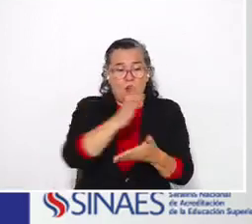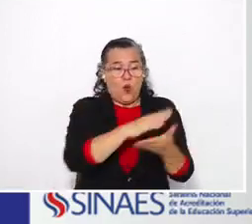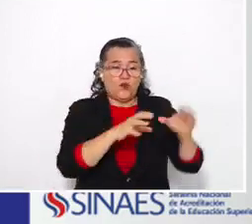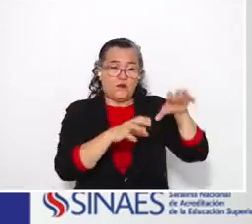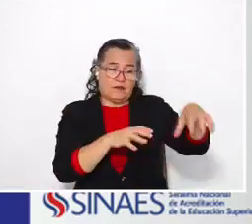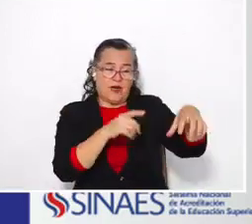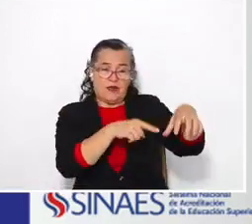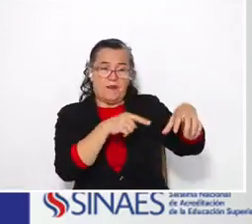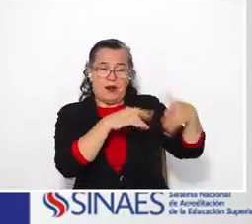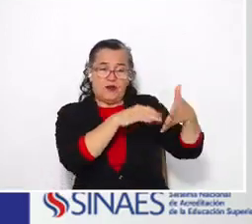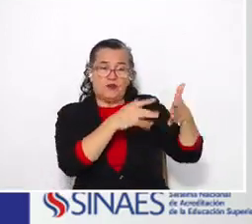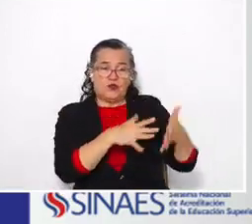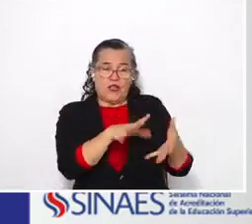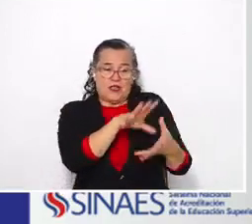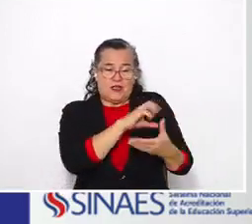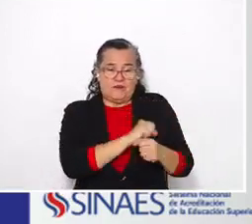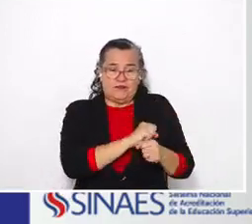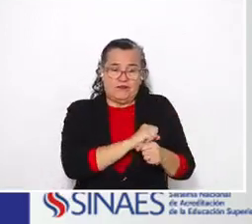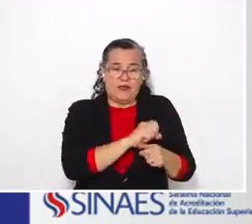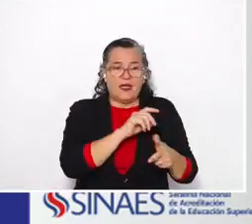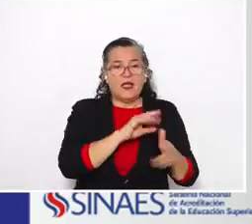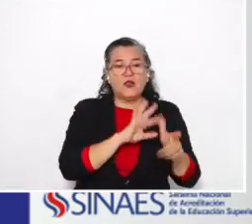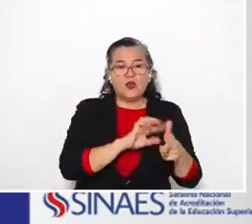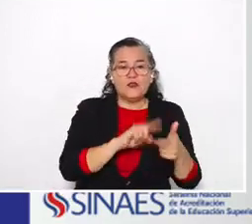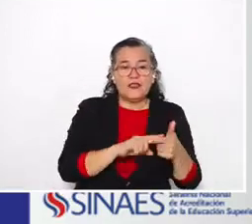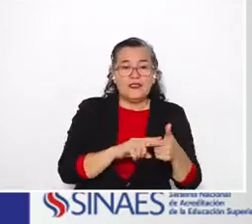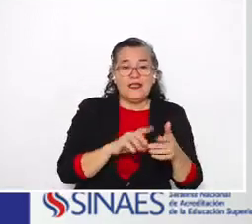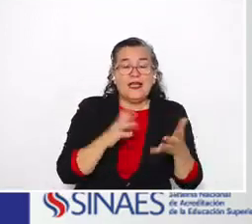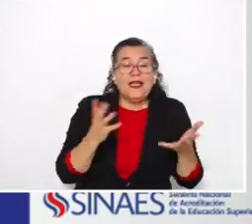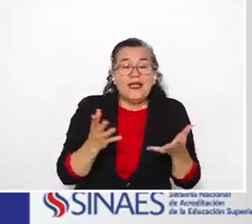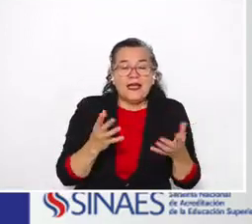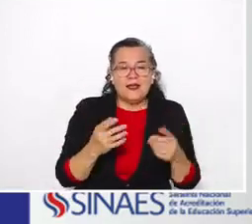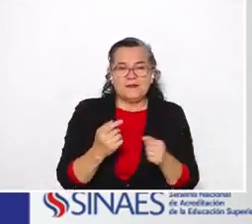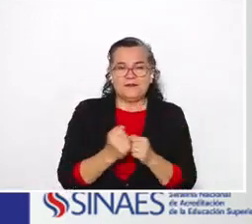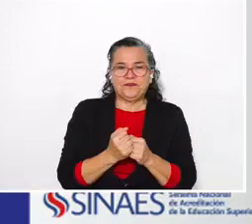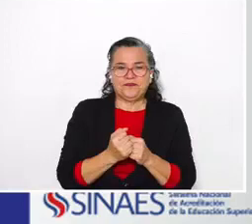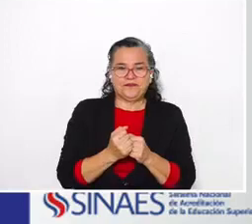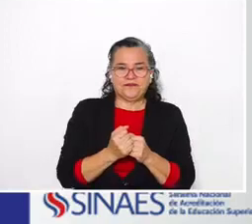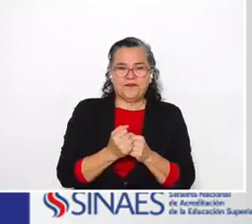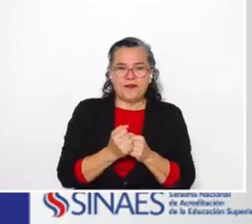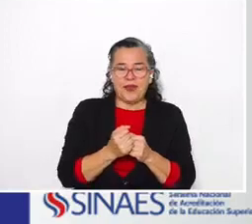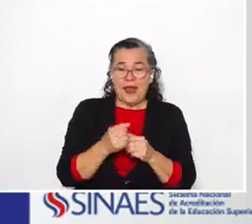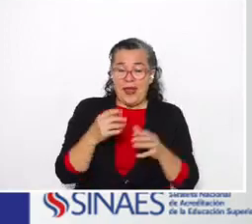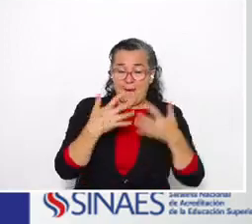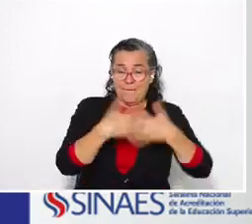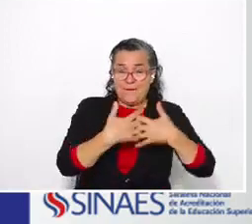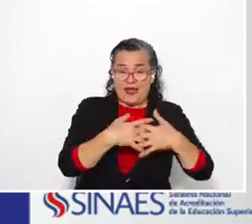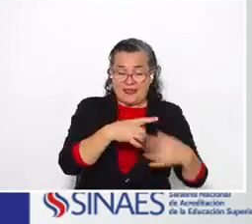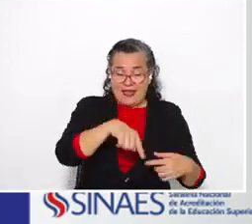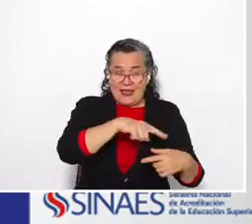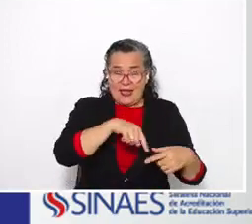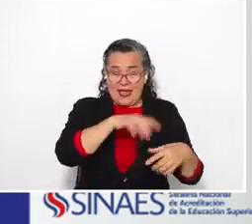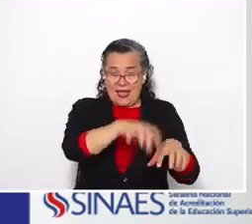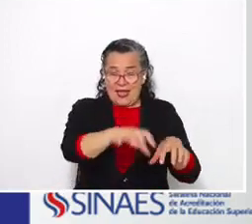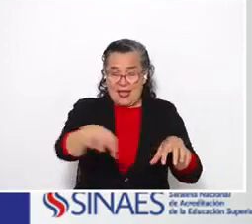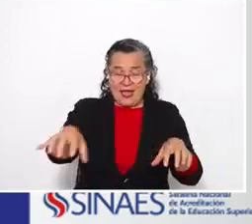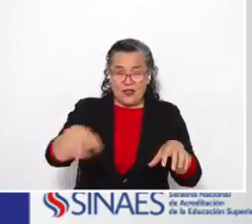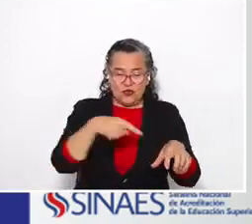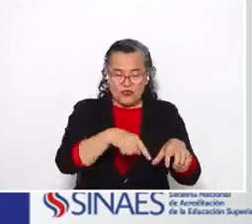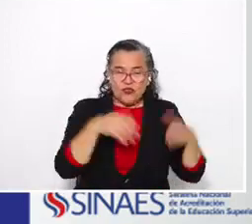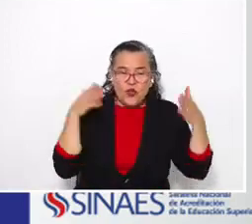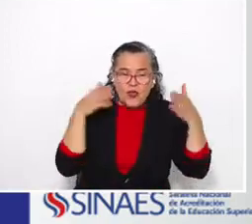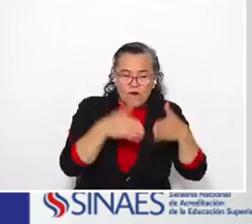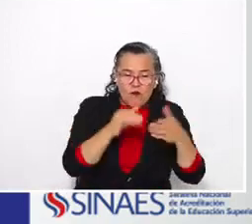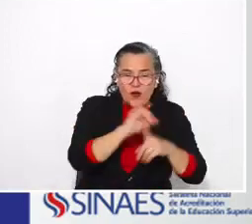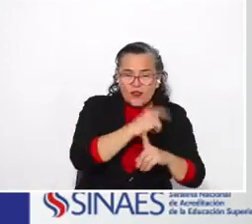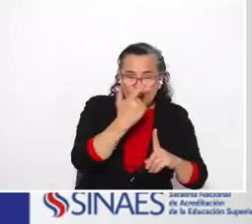bien. Pero siempre, eso sí, la empresa tenía que tener un enfoque